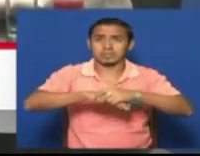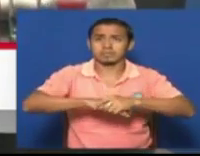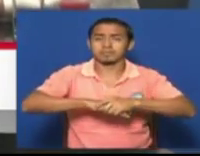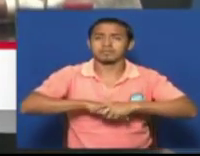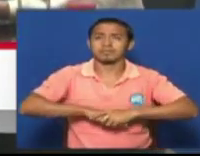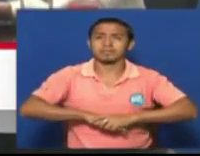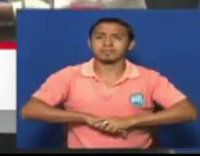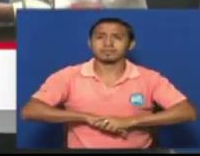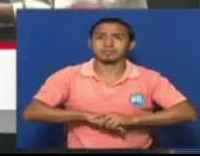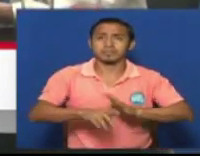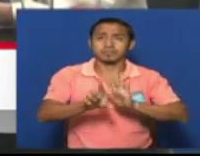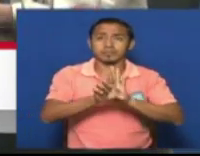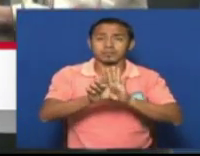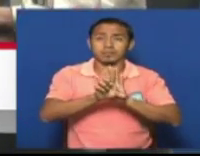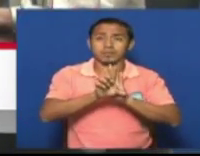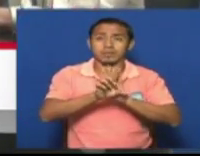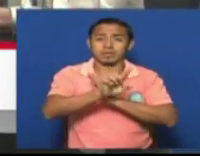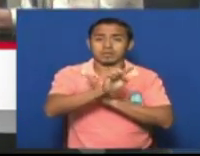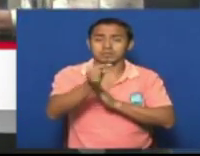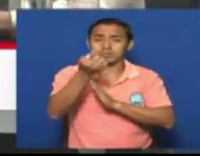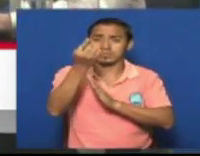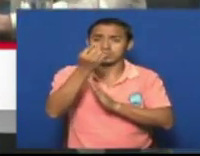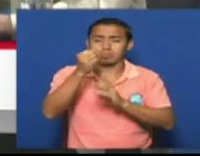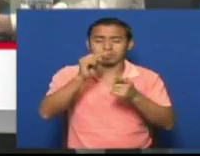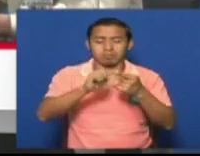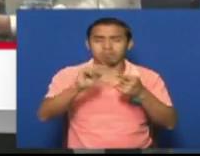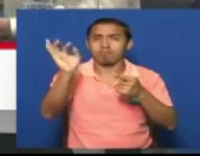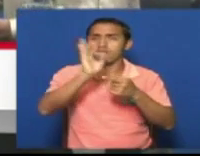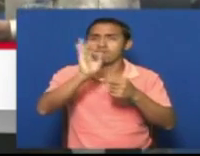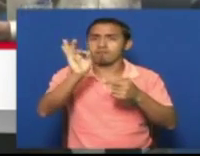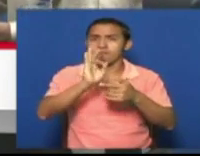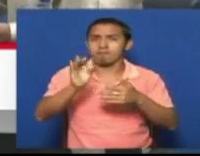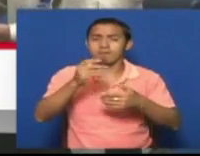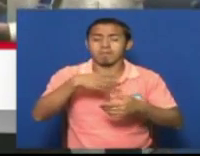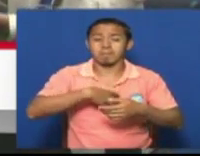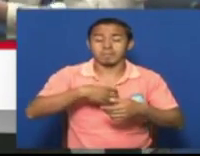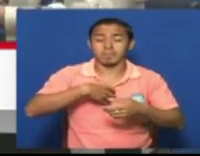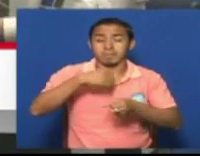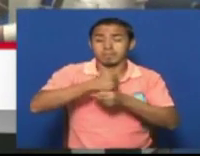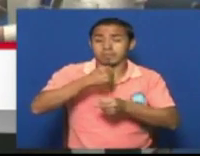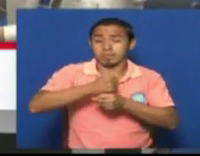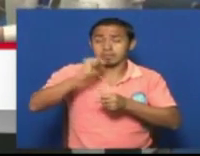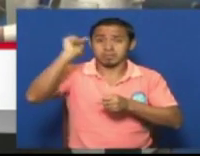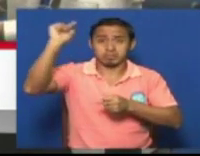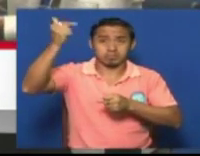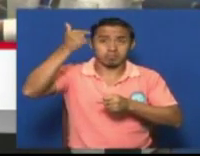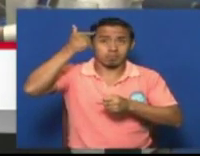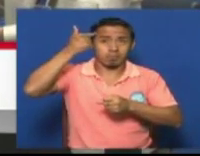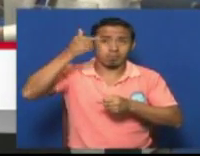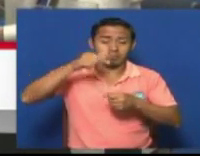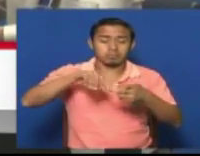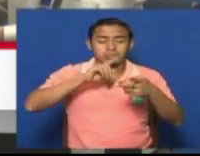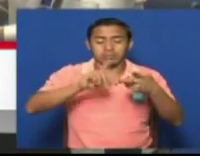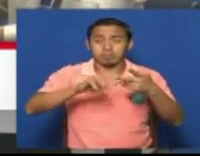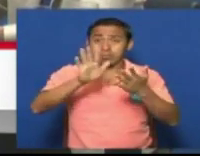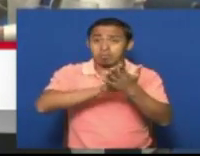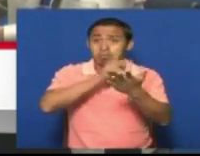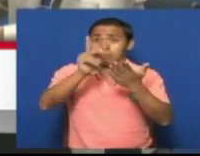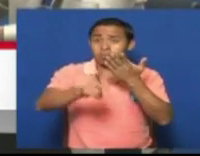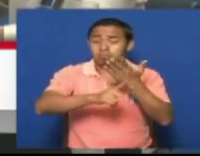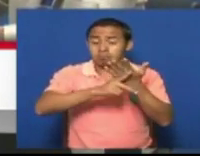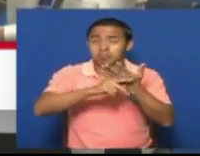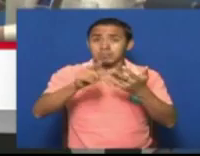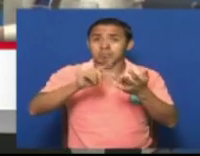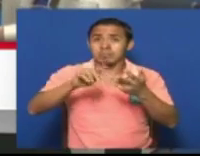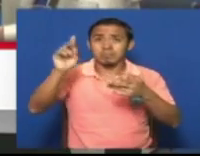los principios axiológico el marco conceptual el deber ser del estado y los programas y las políticas son los